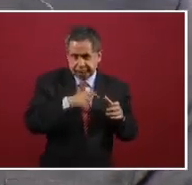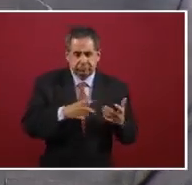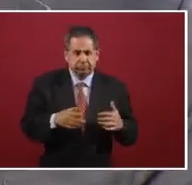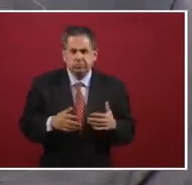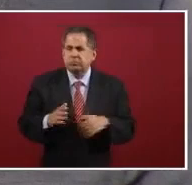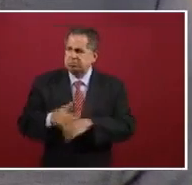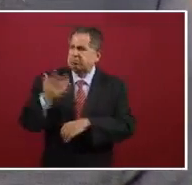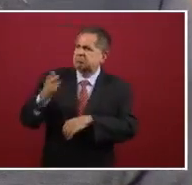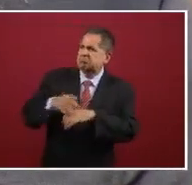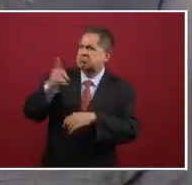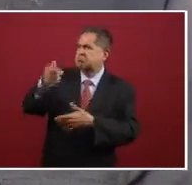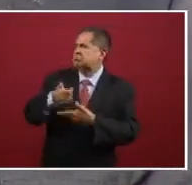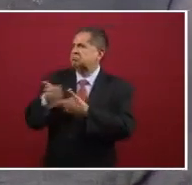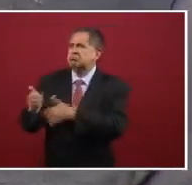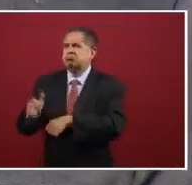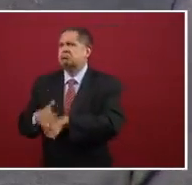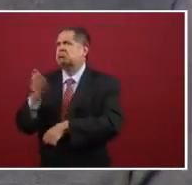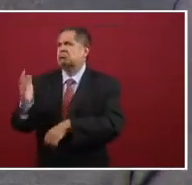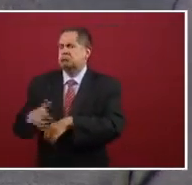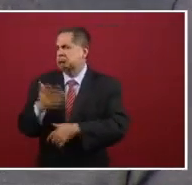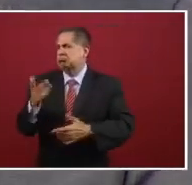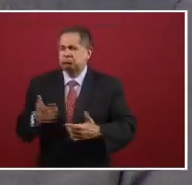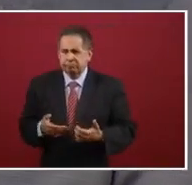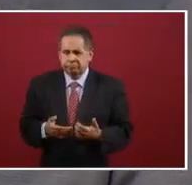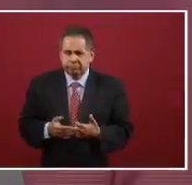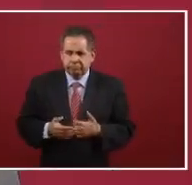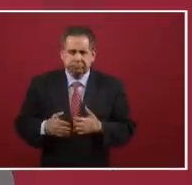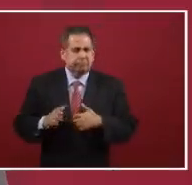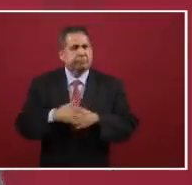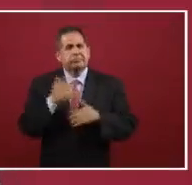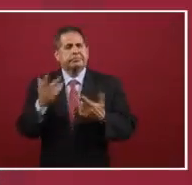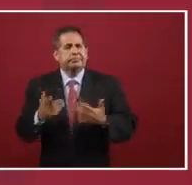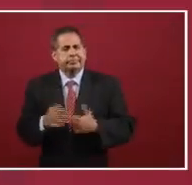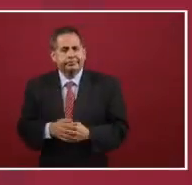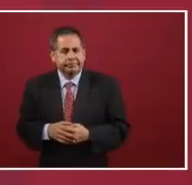¿Por qué a Honduras y por qué